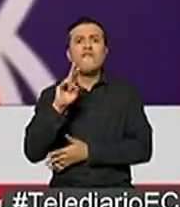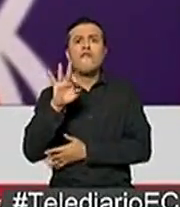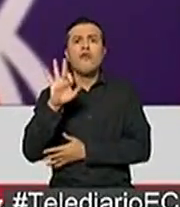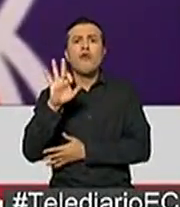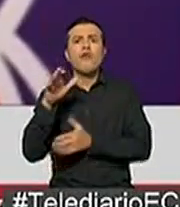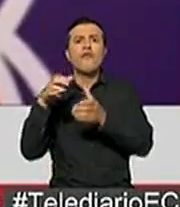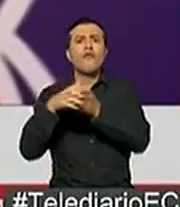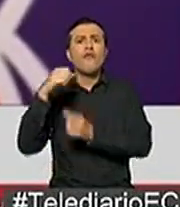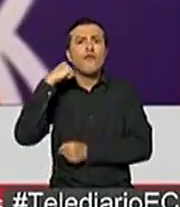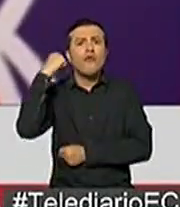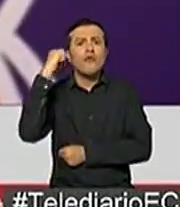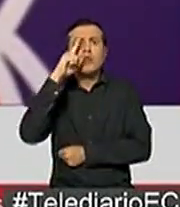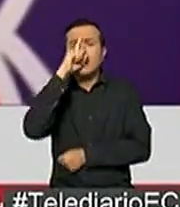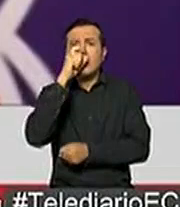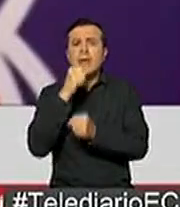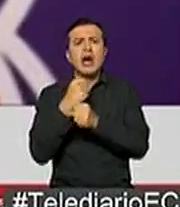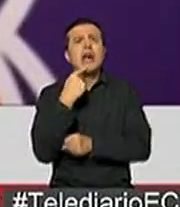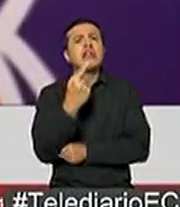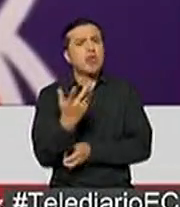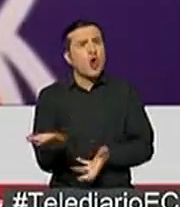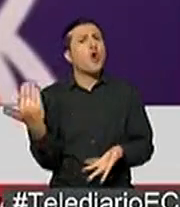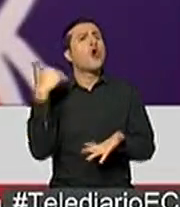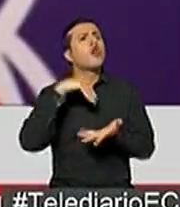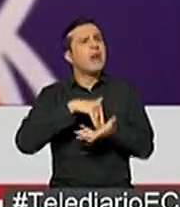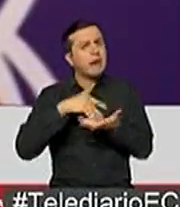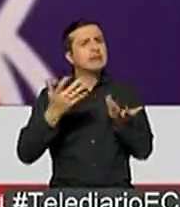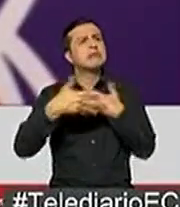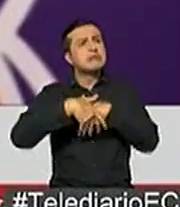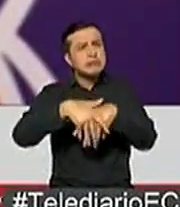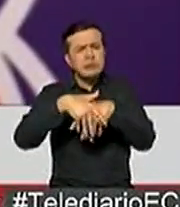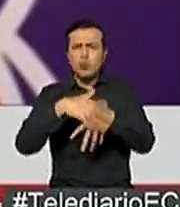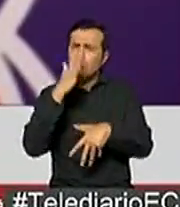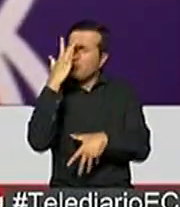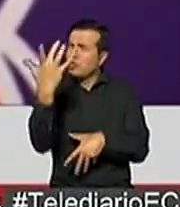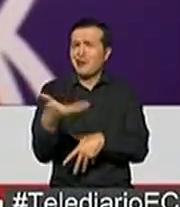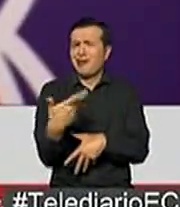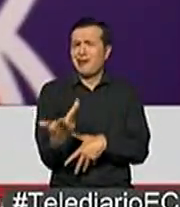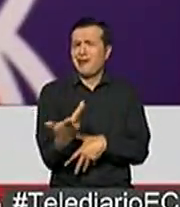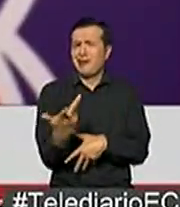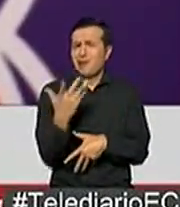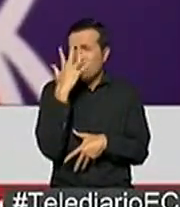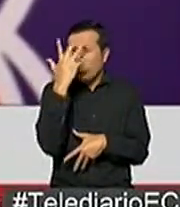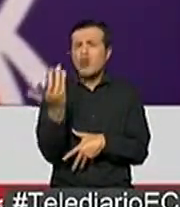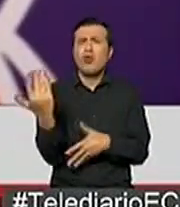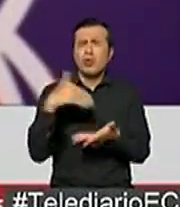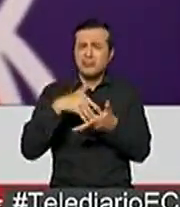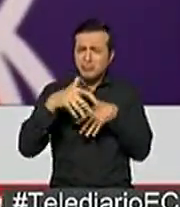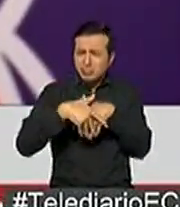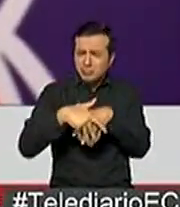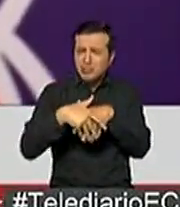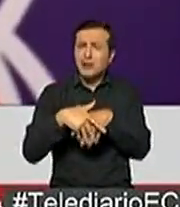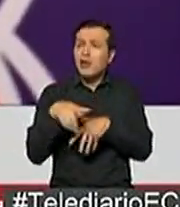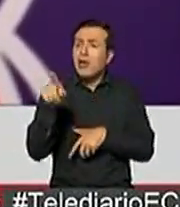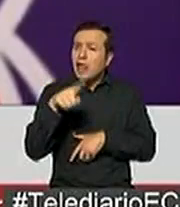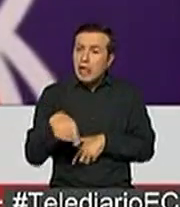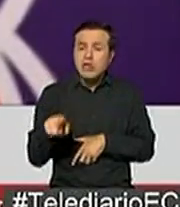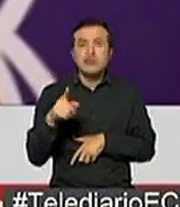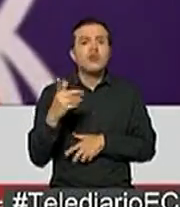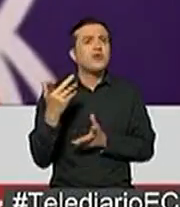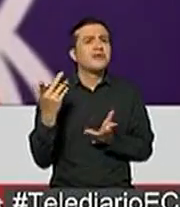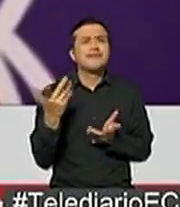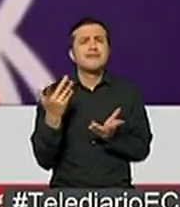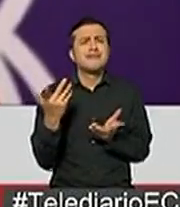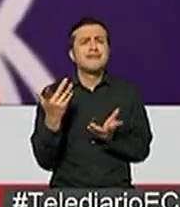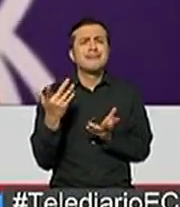como consecuencia de como consecuencia de nada de nada es otra vez una paralización